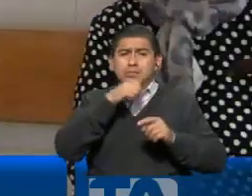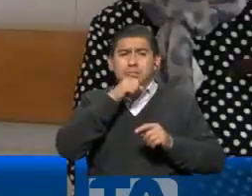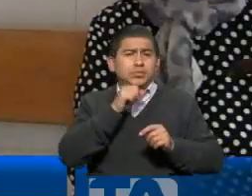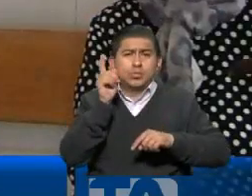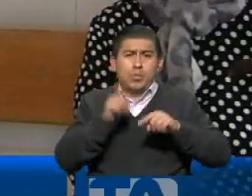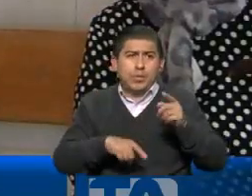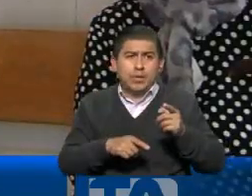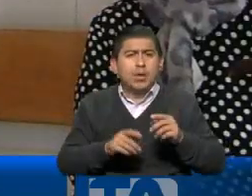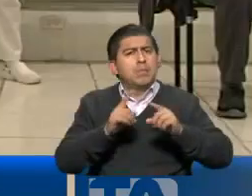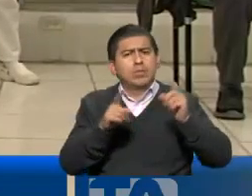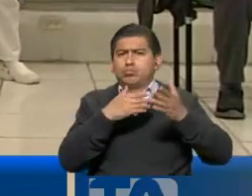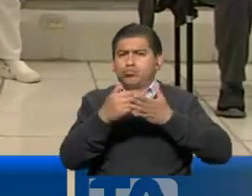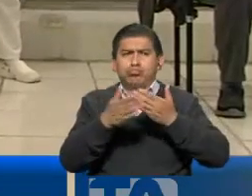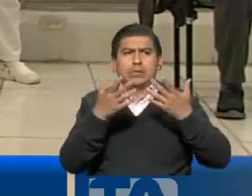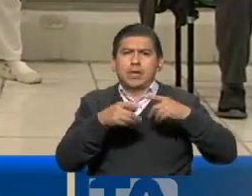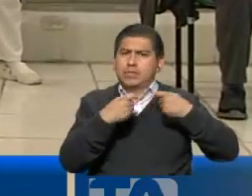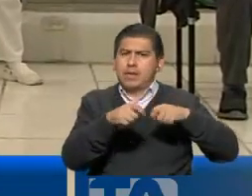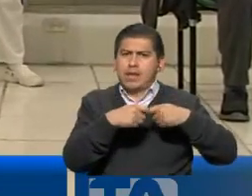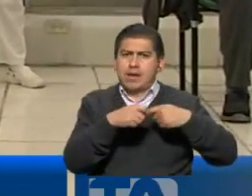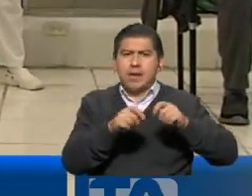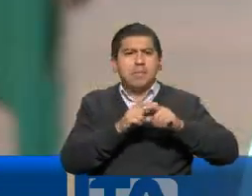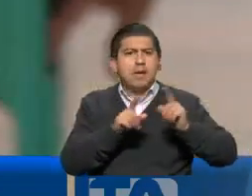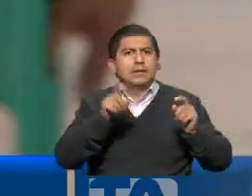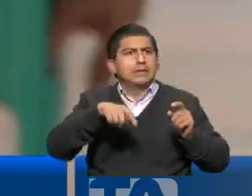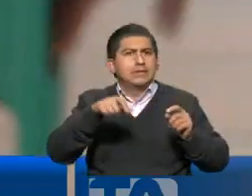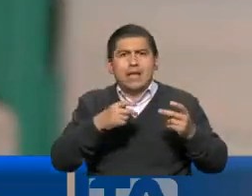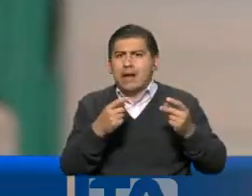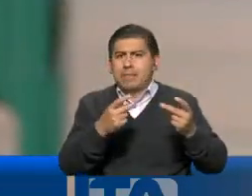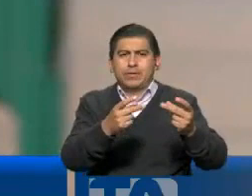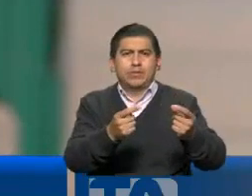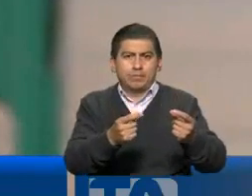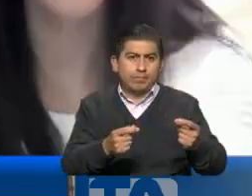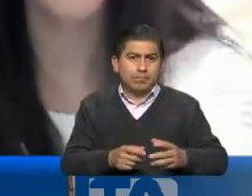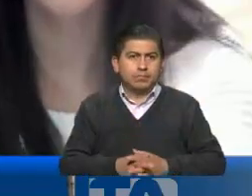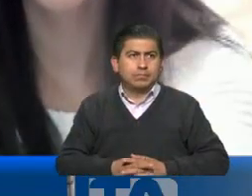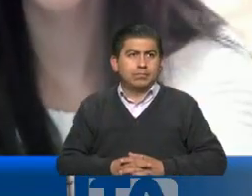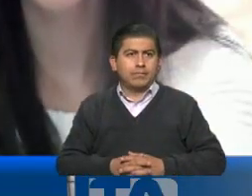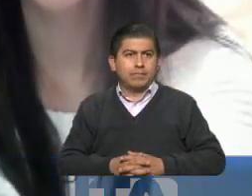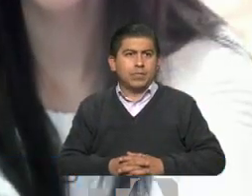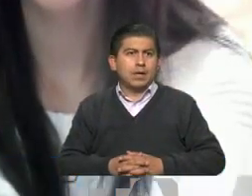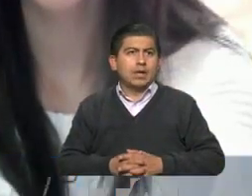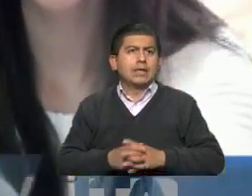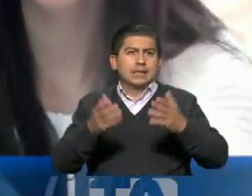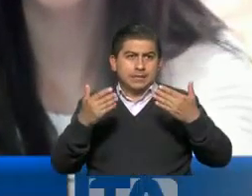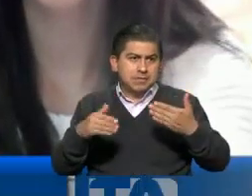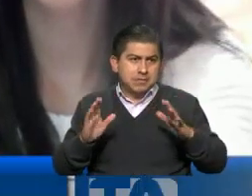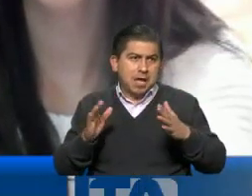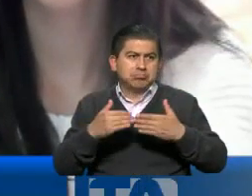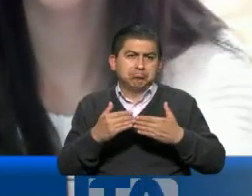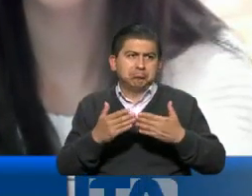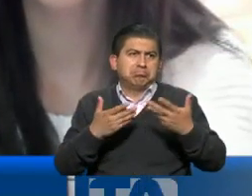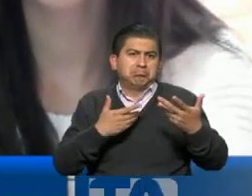de la pandemia se han brindado varios talleres, el acompañamiento está listo para desplegarse. Con nuestras brigadas móviles, en